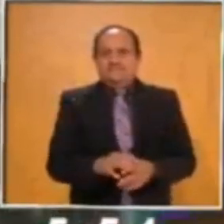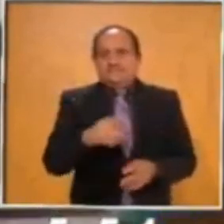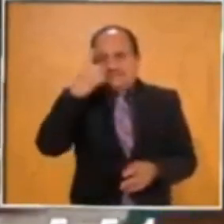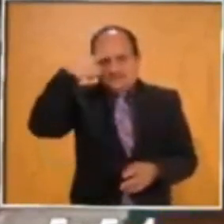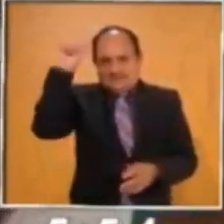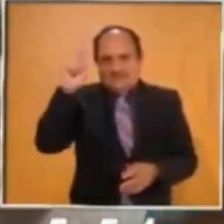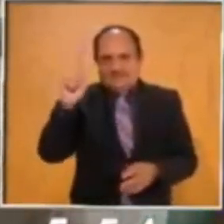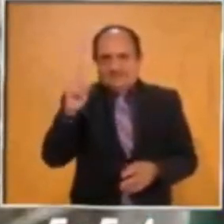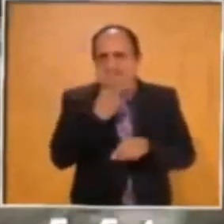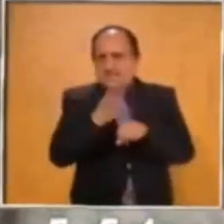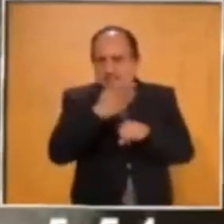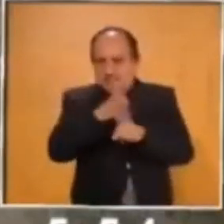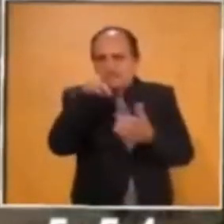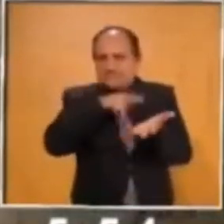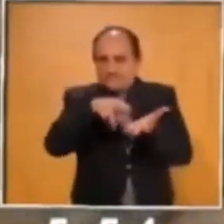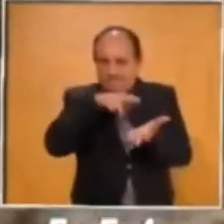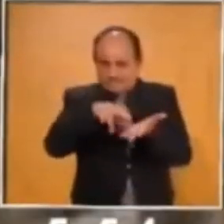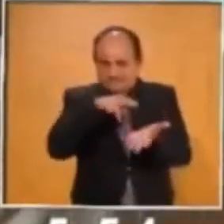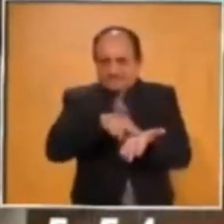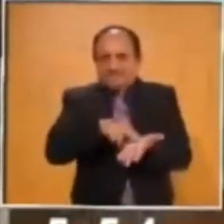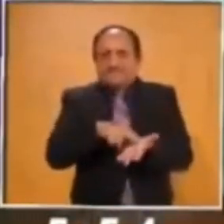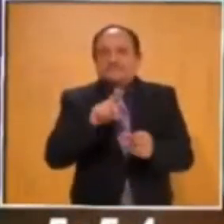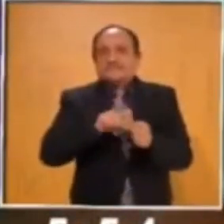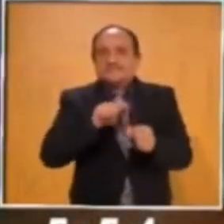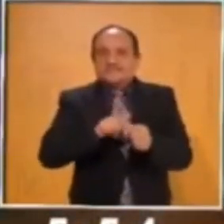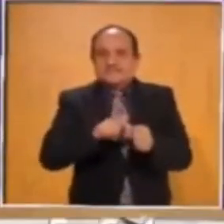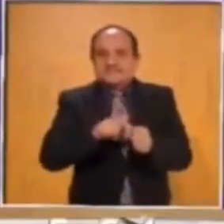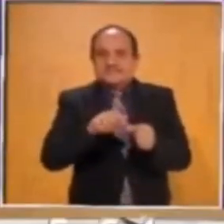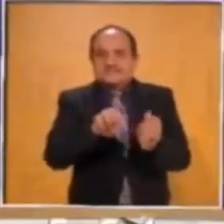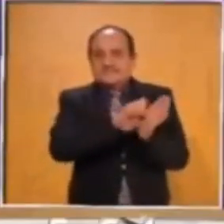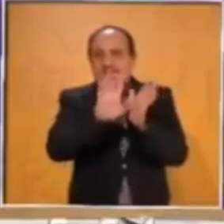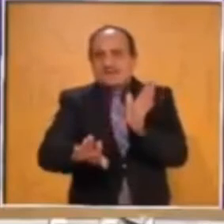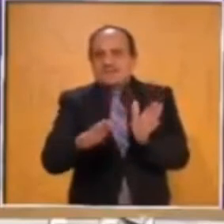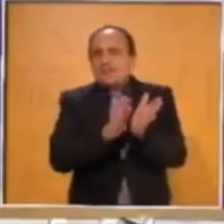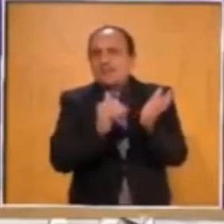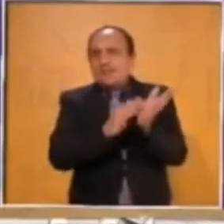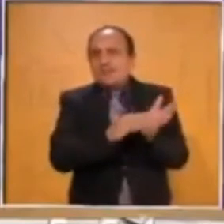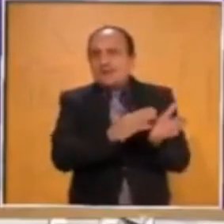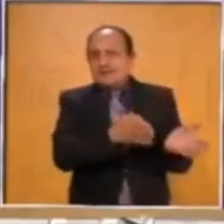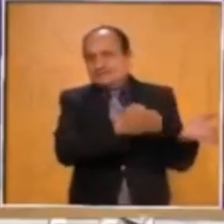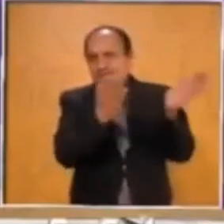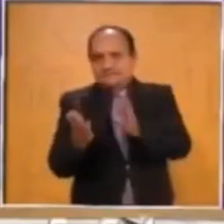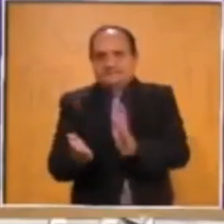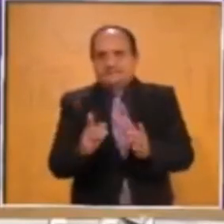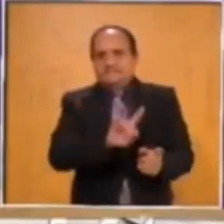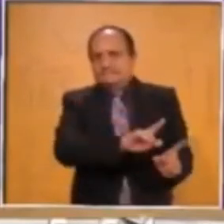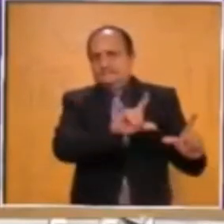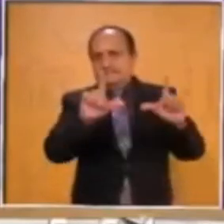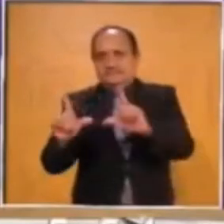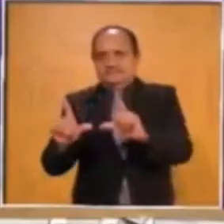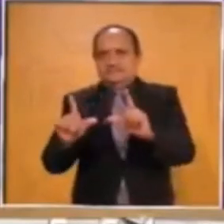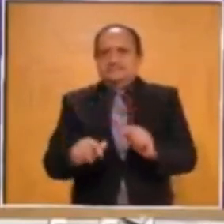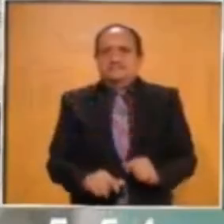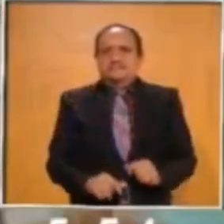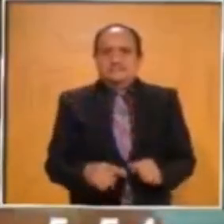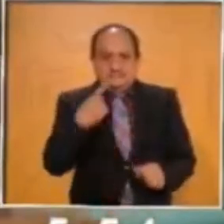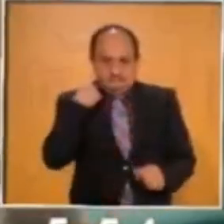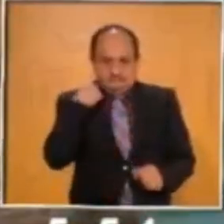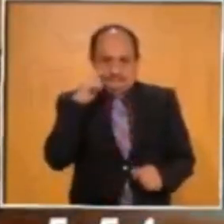blanco y negro. ¿Ok? Aquí está otro ejemplo de otra página. Aquí está.